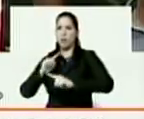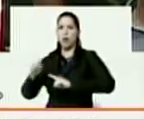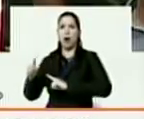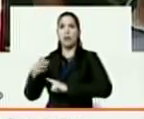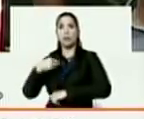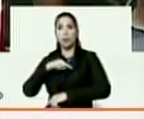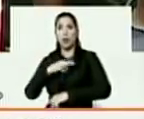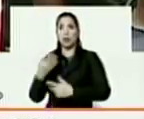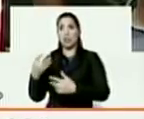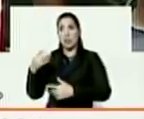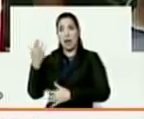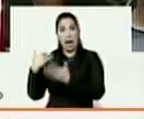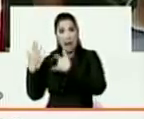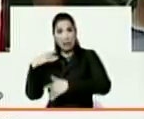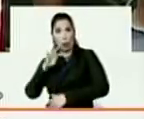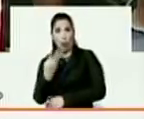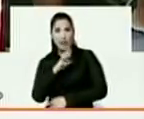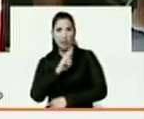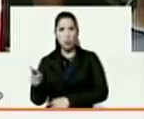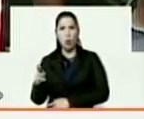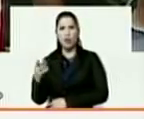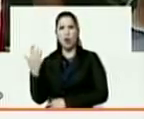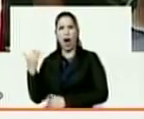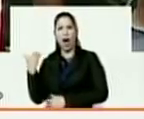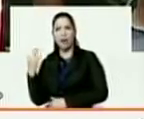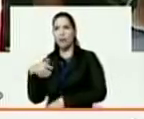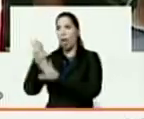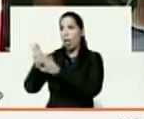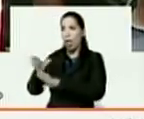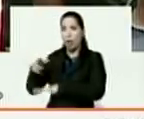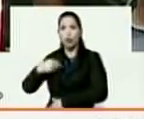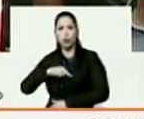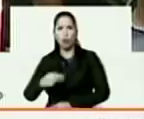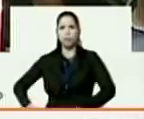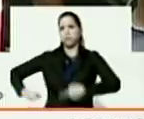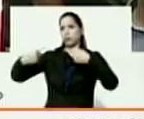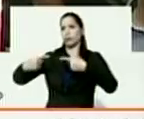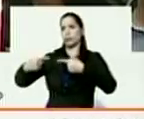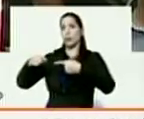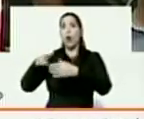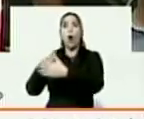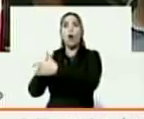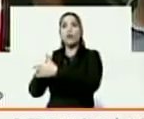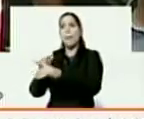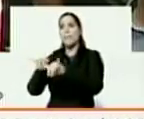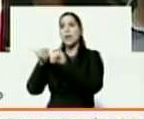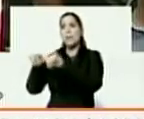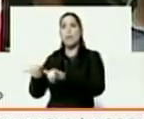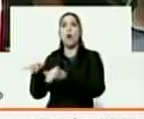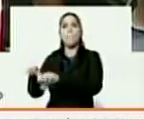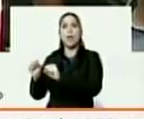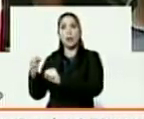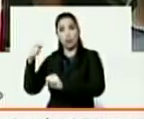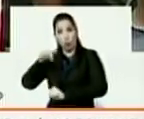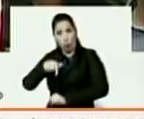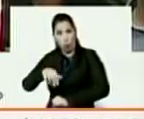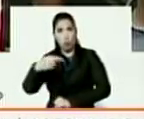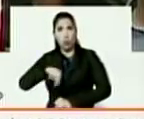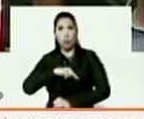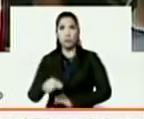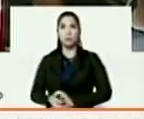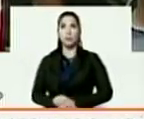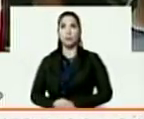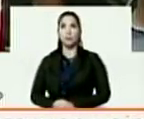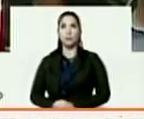y nosotros nos alzamos contra eso nos lanzamos contra el mismo imperio que era quien mandaba aquí en venezuela y hoy hoy